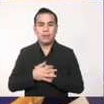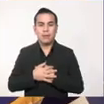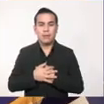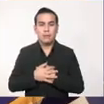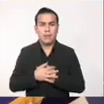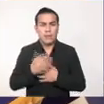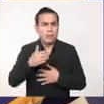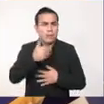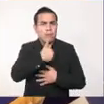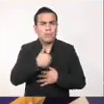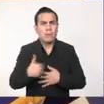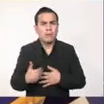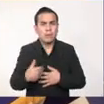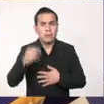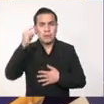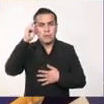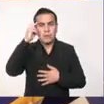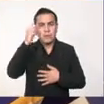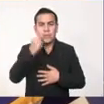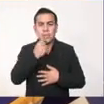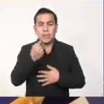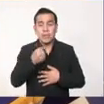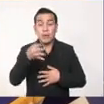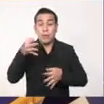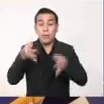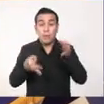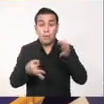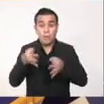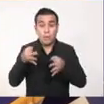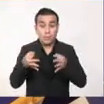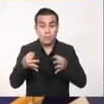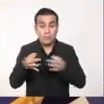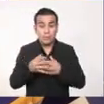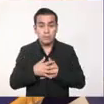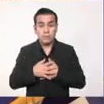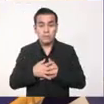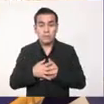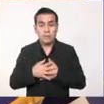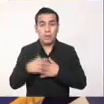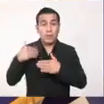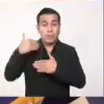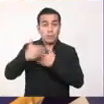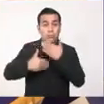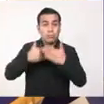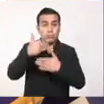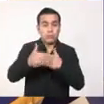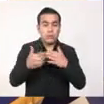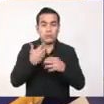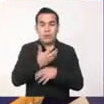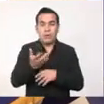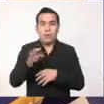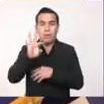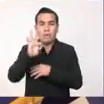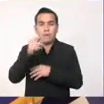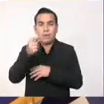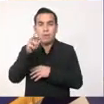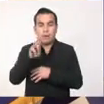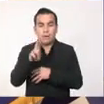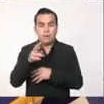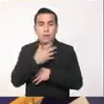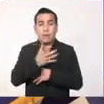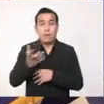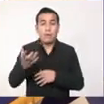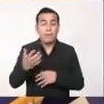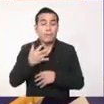Ah, presidente, pero es que eso lo tiene que determinar un juez en un proceso con fiscal y defensores